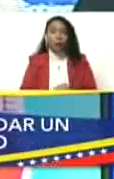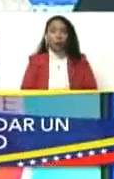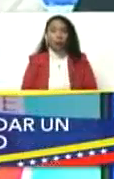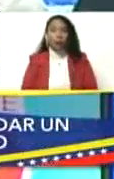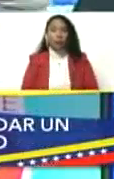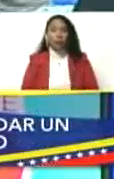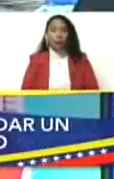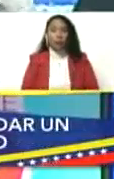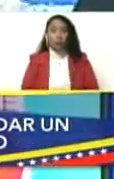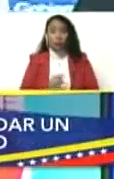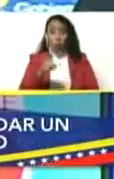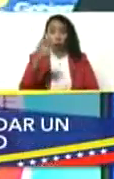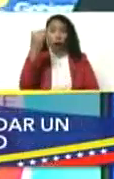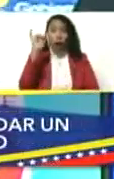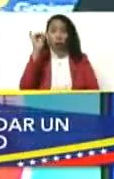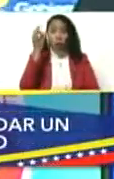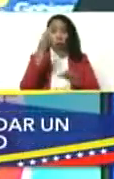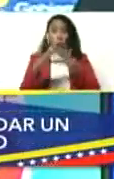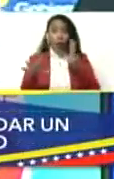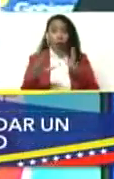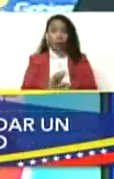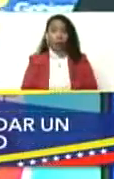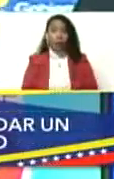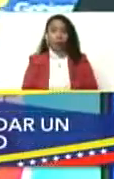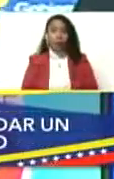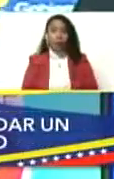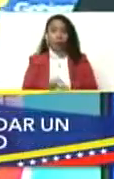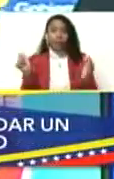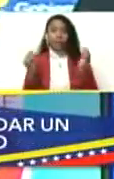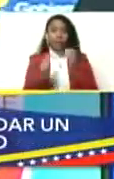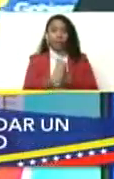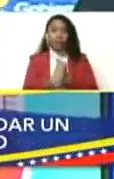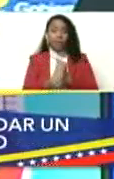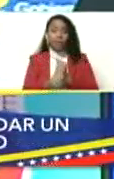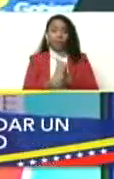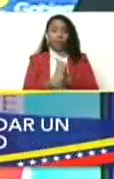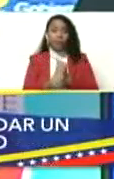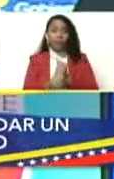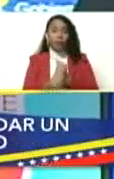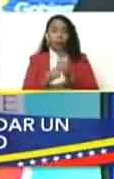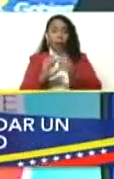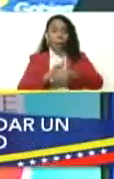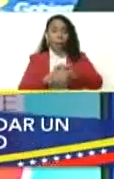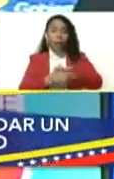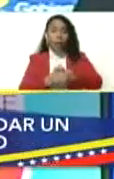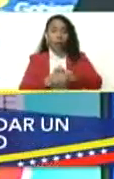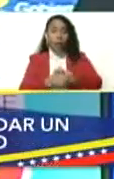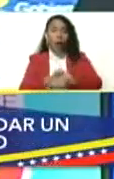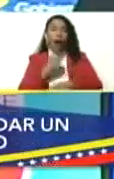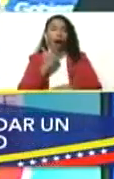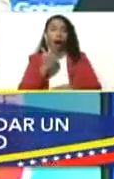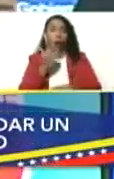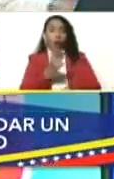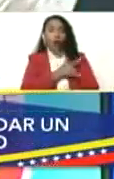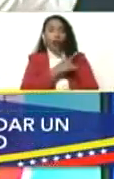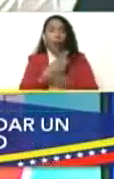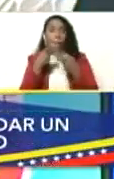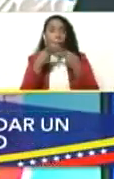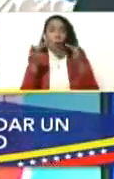Si usted tenía la suerte de conseguir un cupo en medicina en alguna universidad